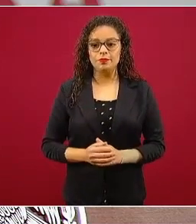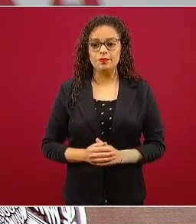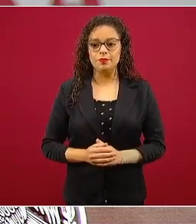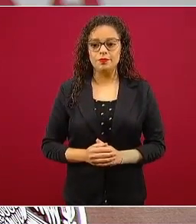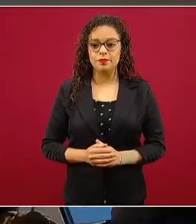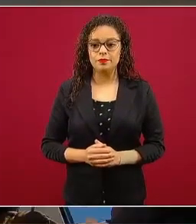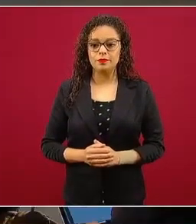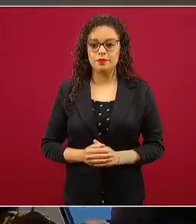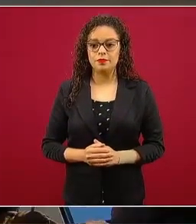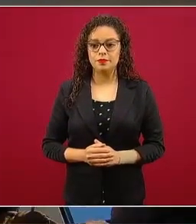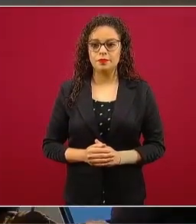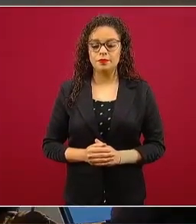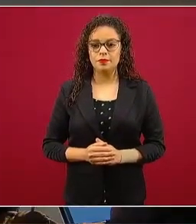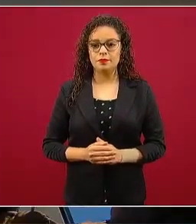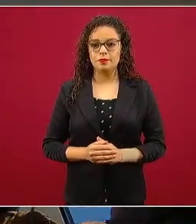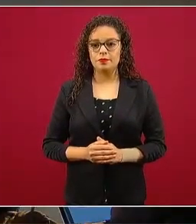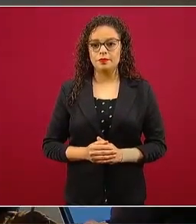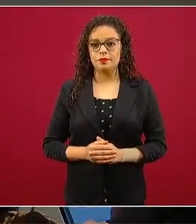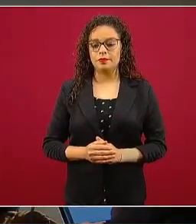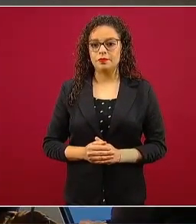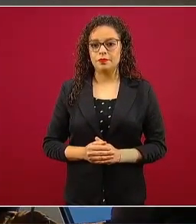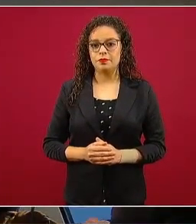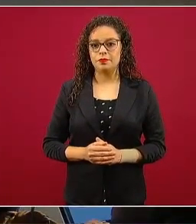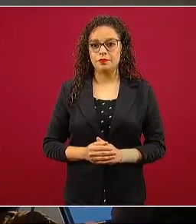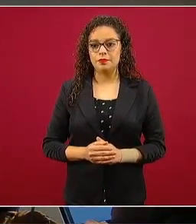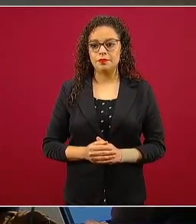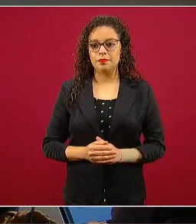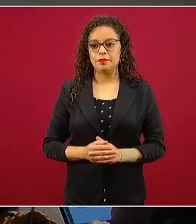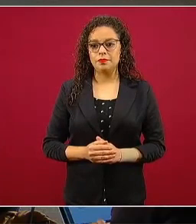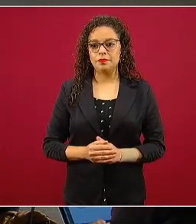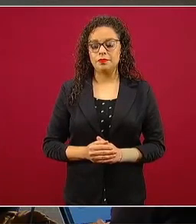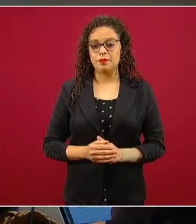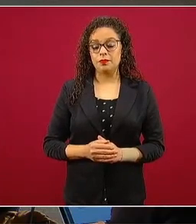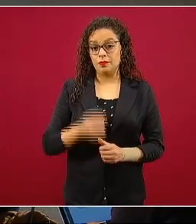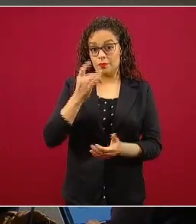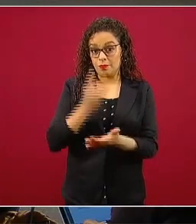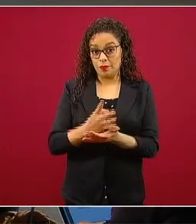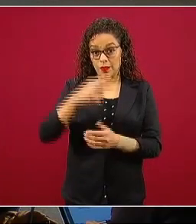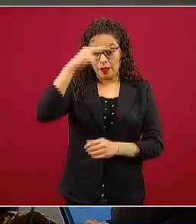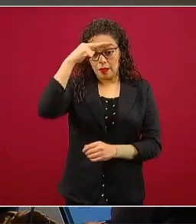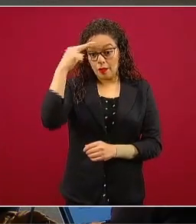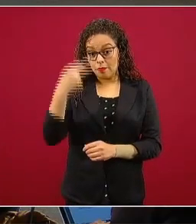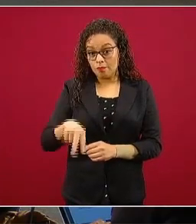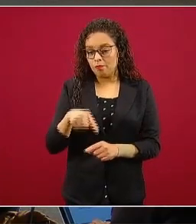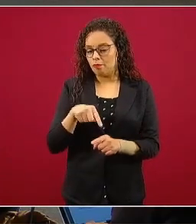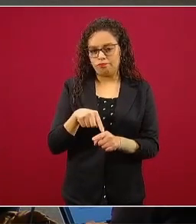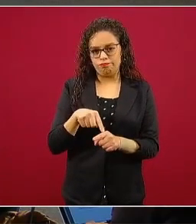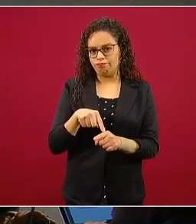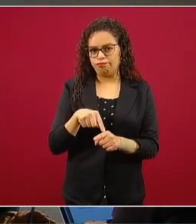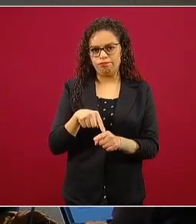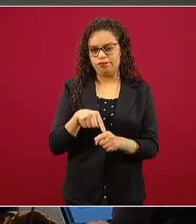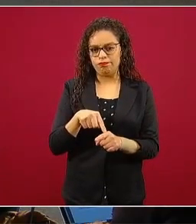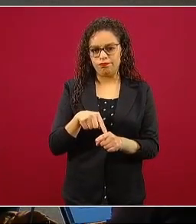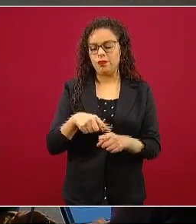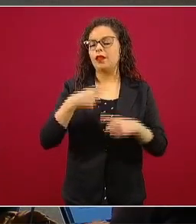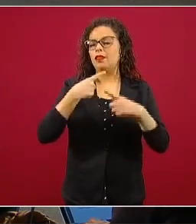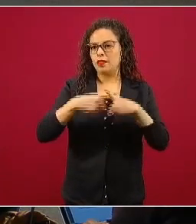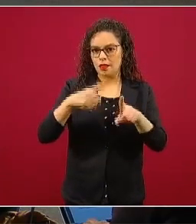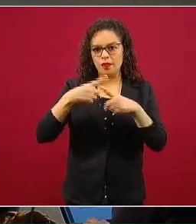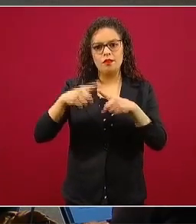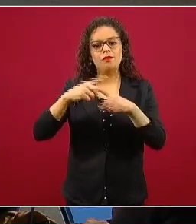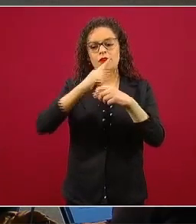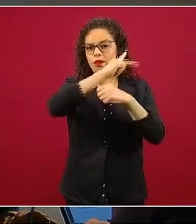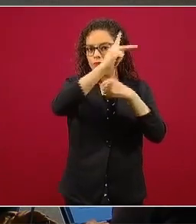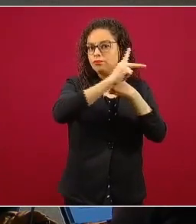que va más allá de México, tiene que ver con todos los países